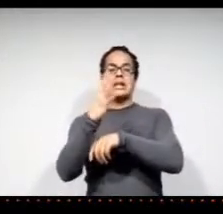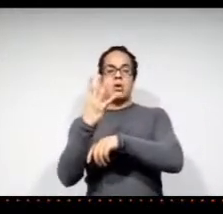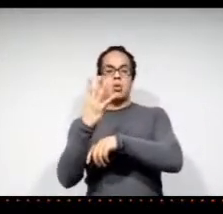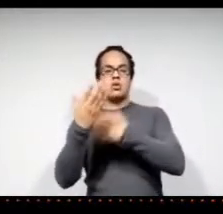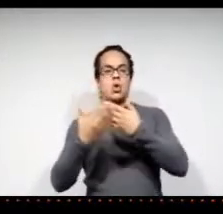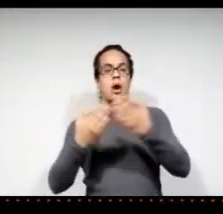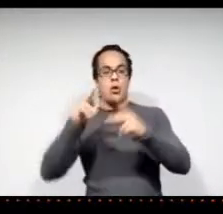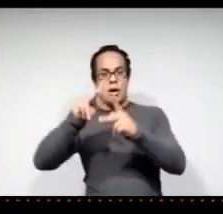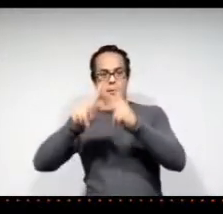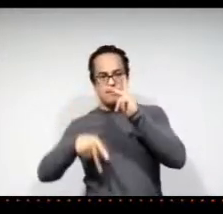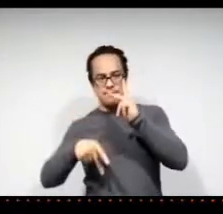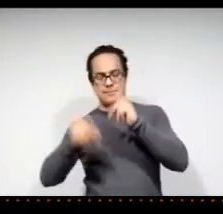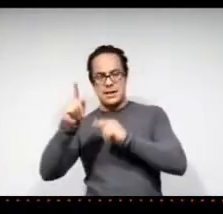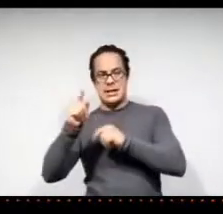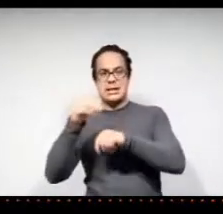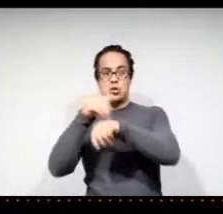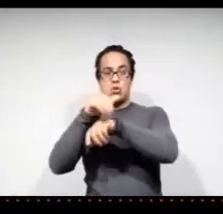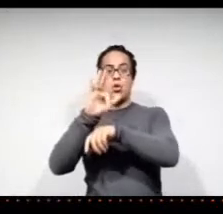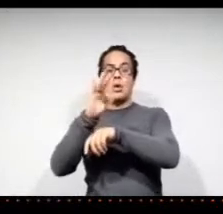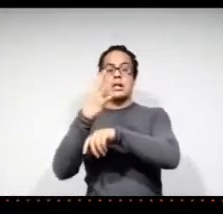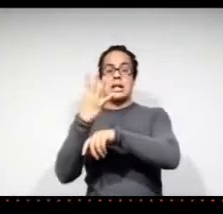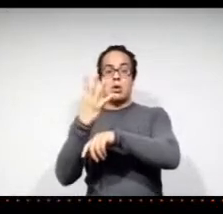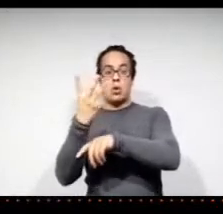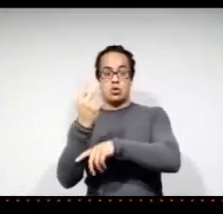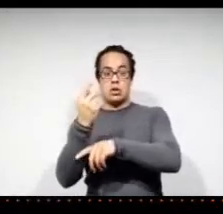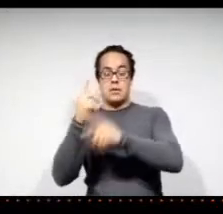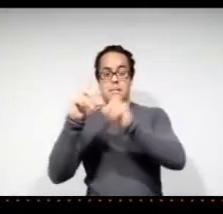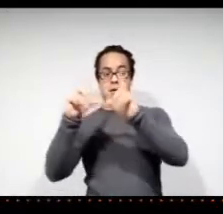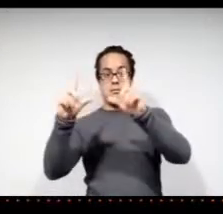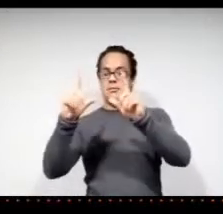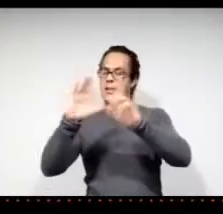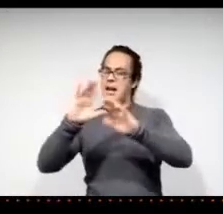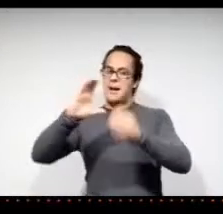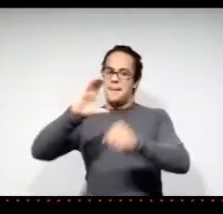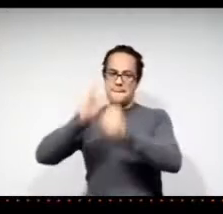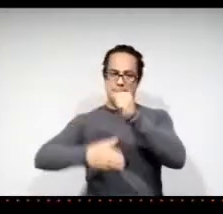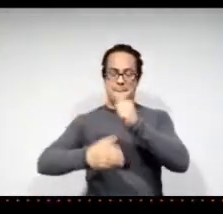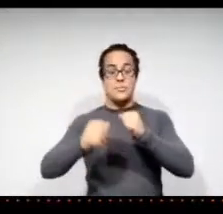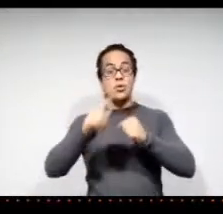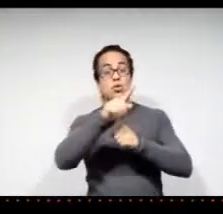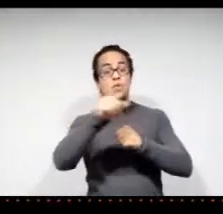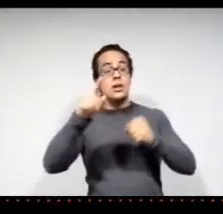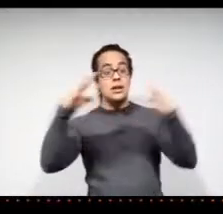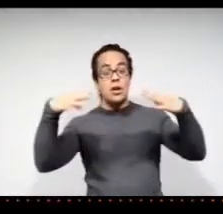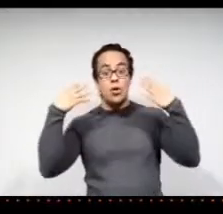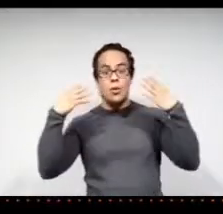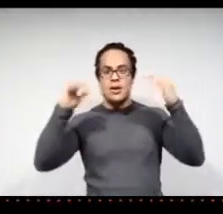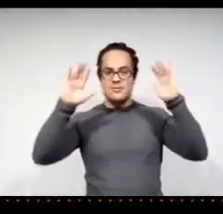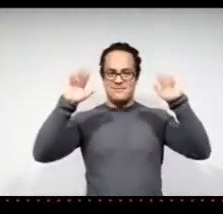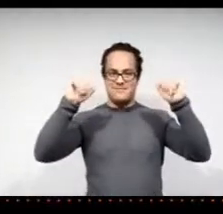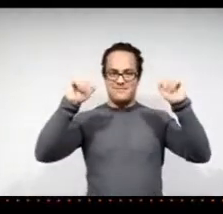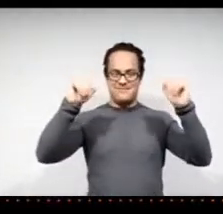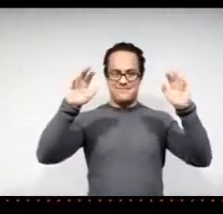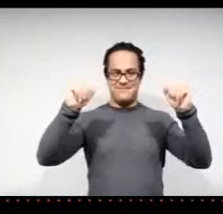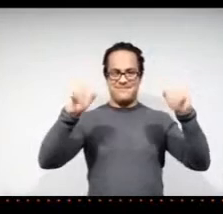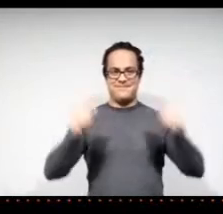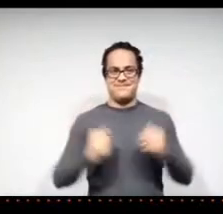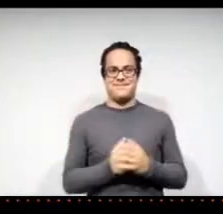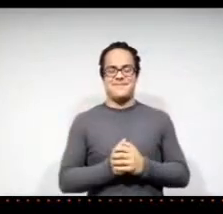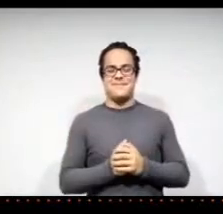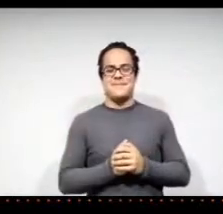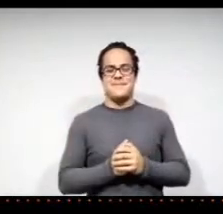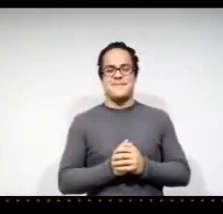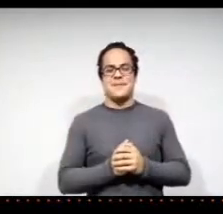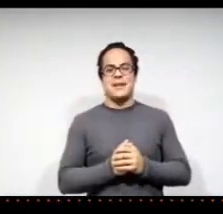Canal 44. Entonces, en este momento quiero despedir a quienes nos están viendo por este canal, invitarles